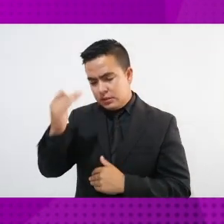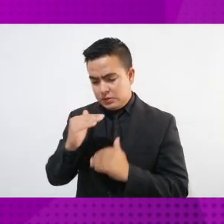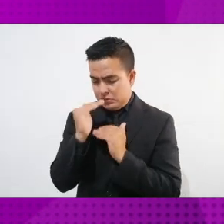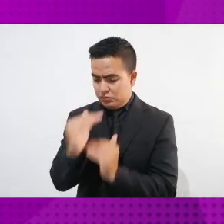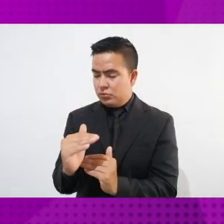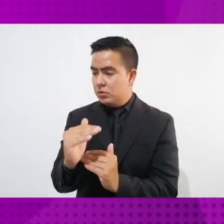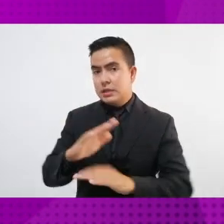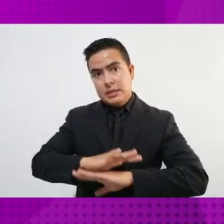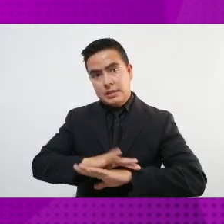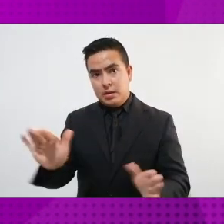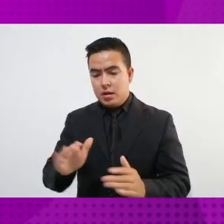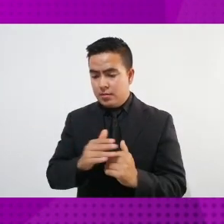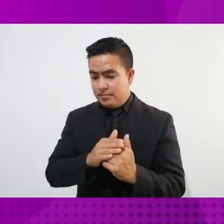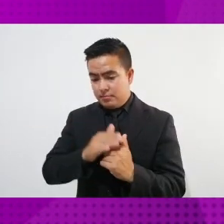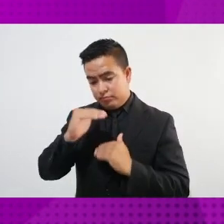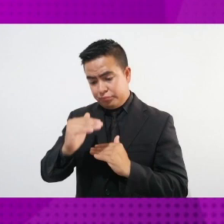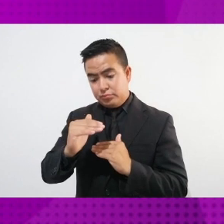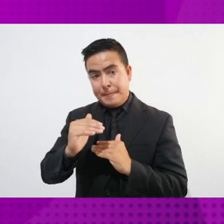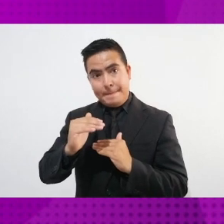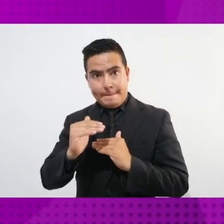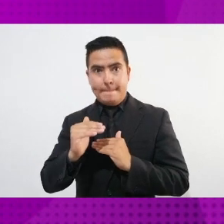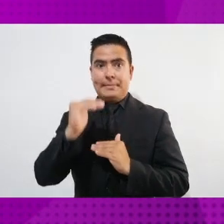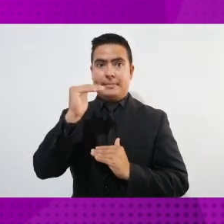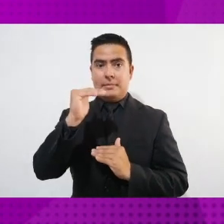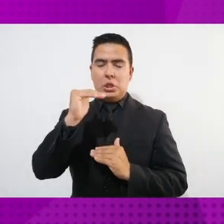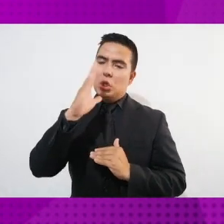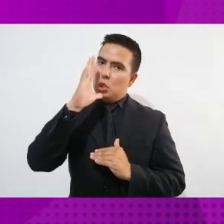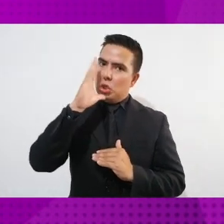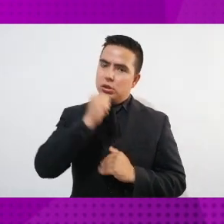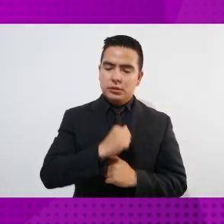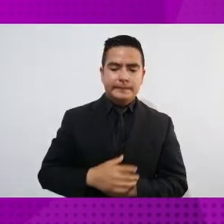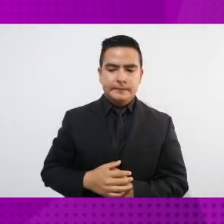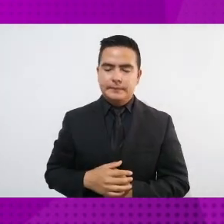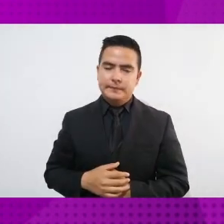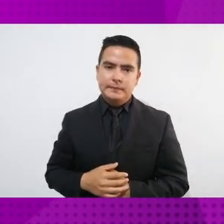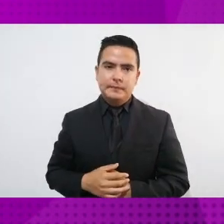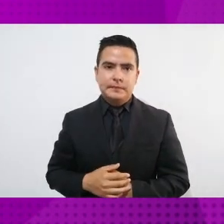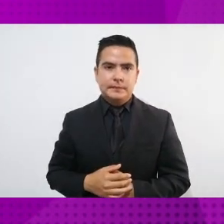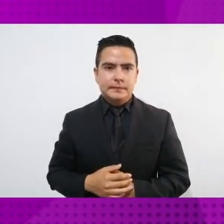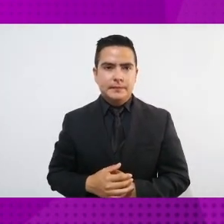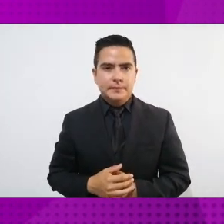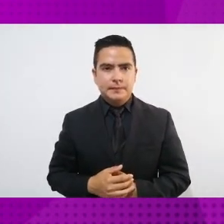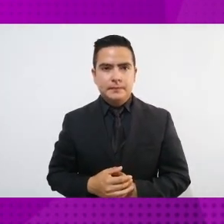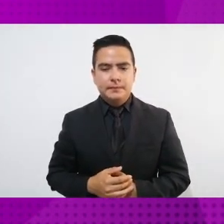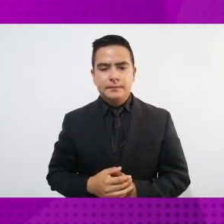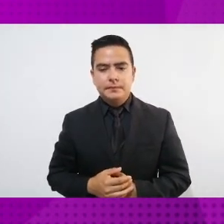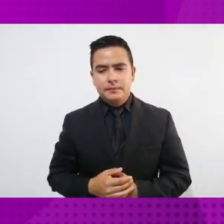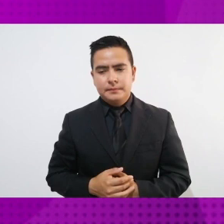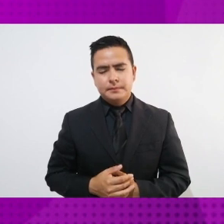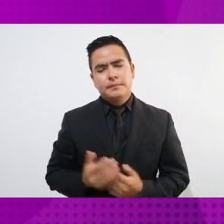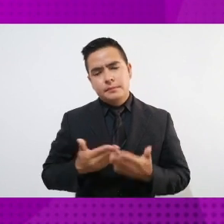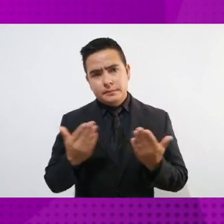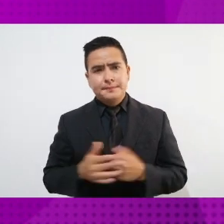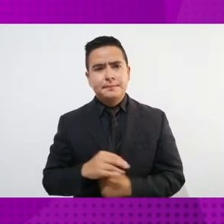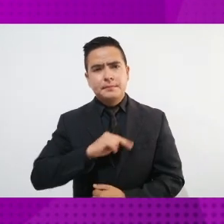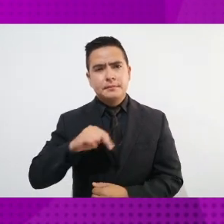fue otorgada la representación democrática en el ejercicio legislativo para un tiempo posterior a esa